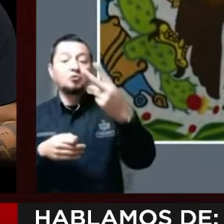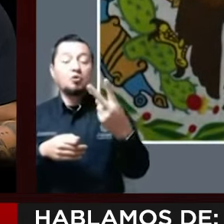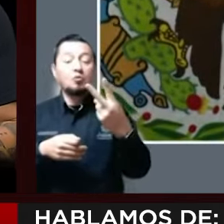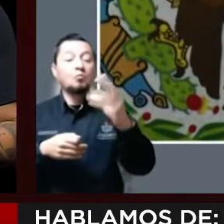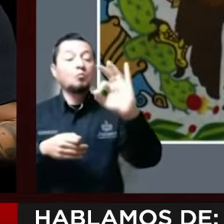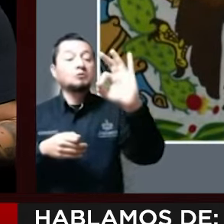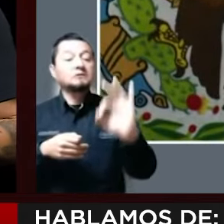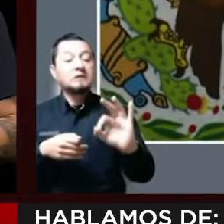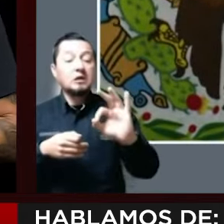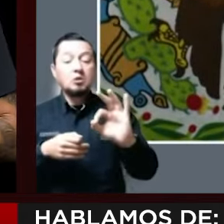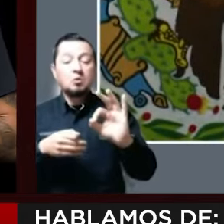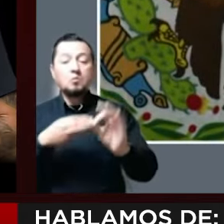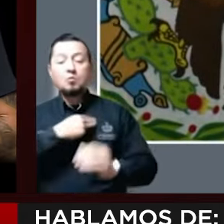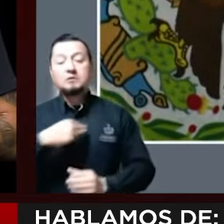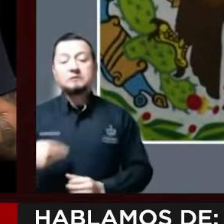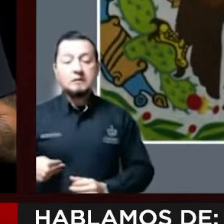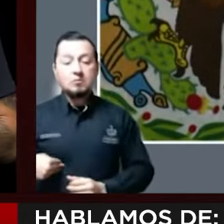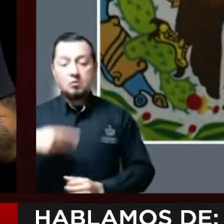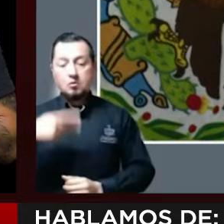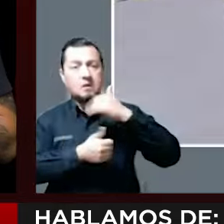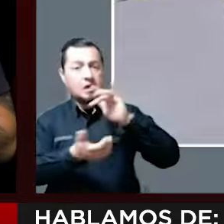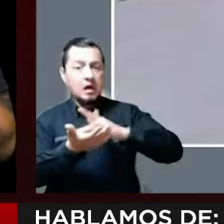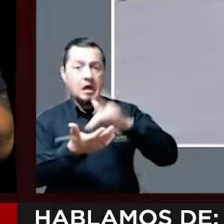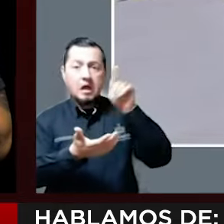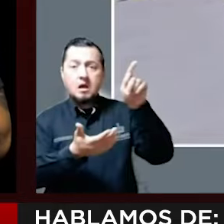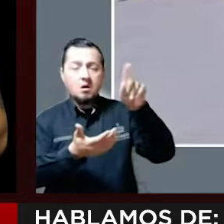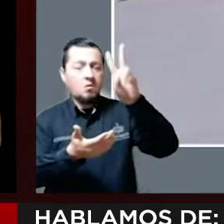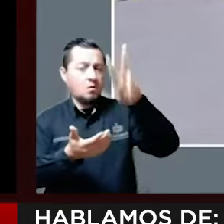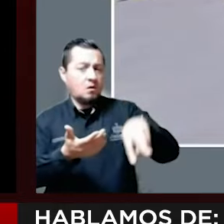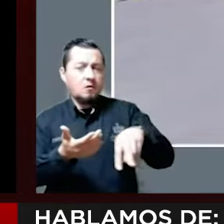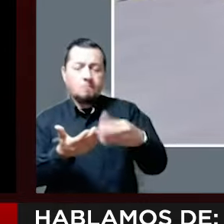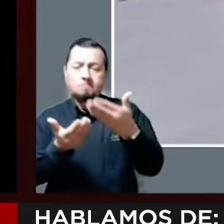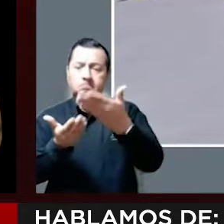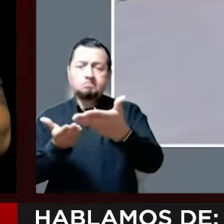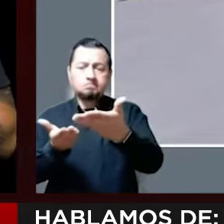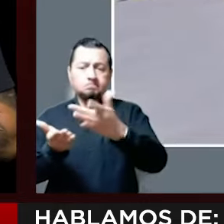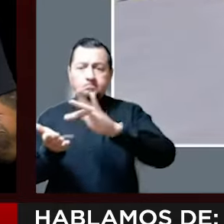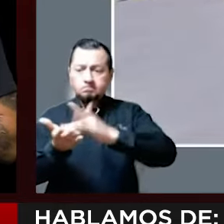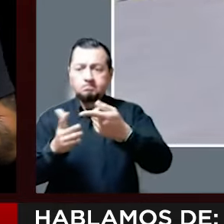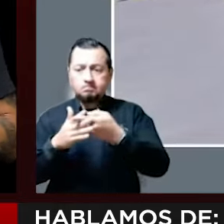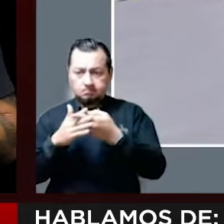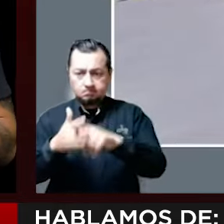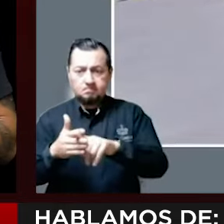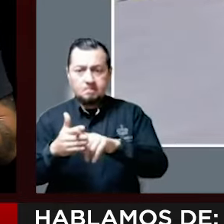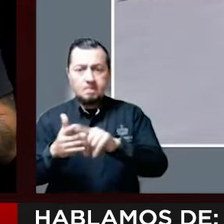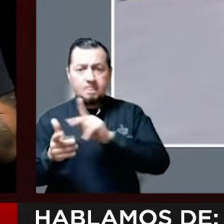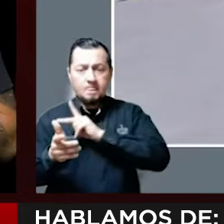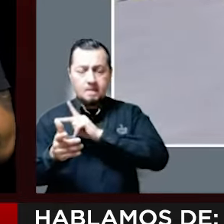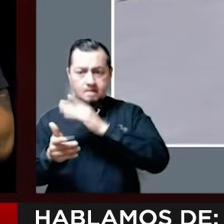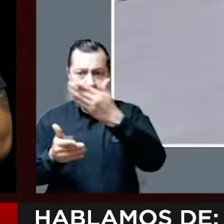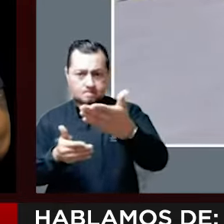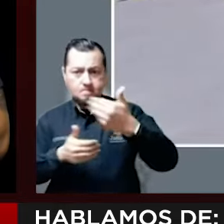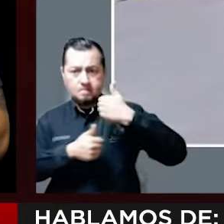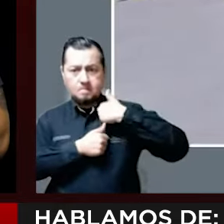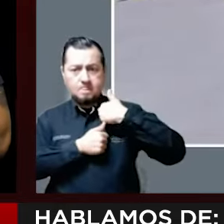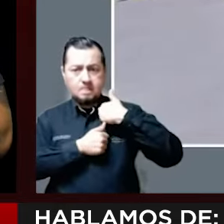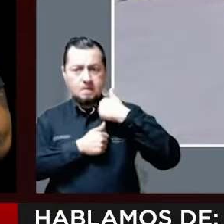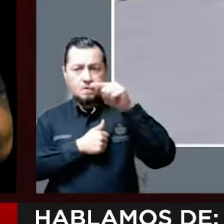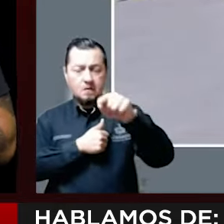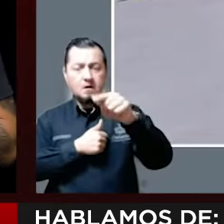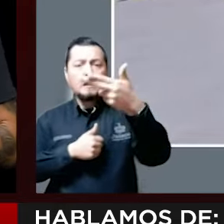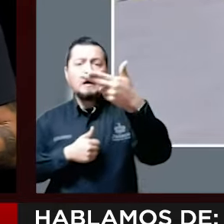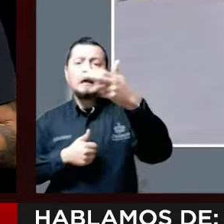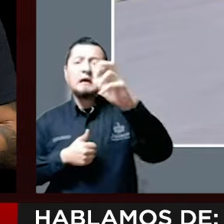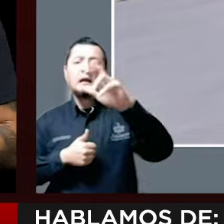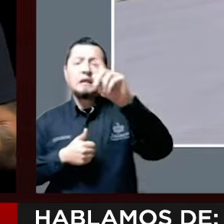vida para dar seguridad a Jalisco es una práctica arraigada en los medios de comunicación que sí debe cambiar.